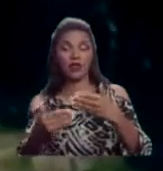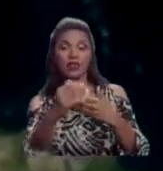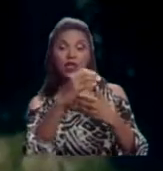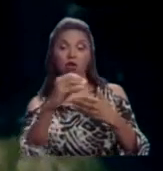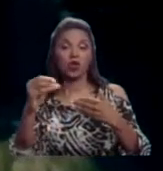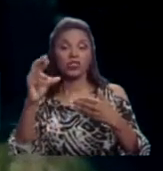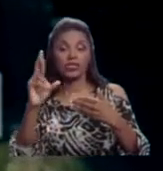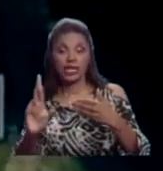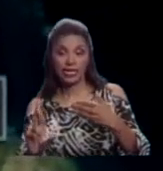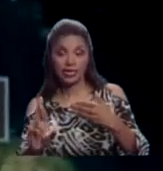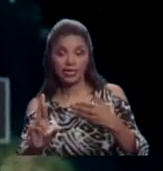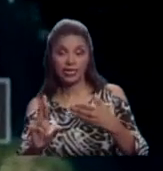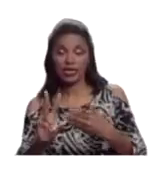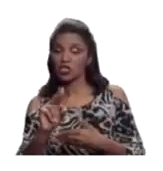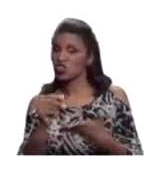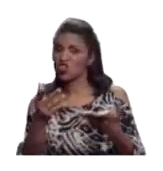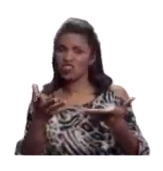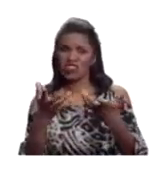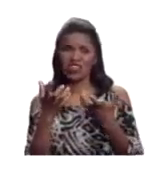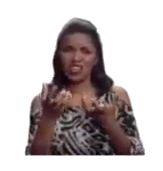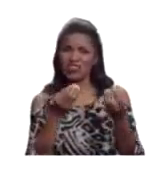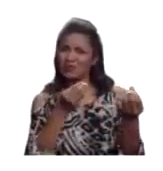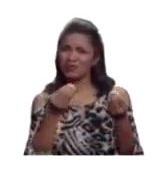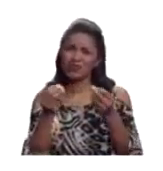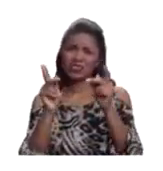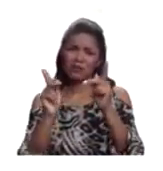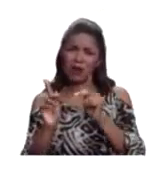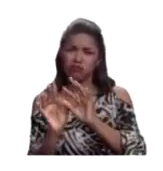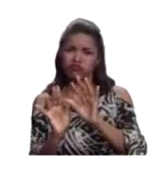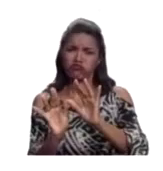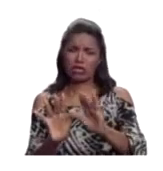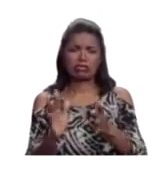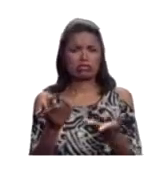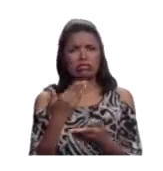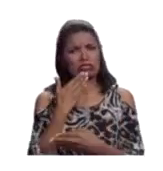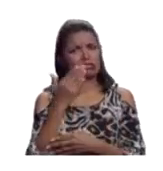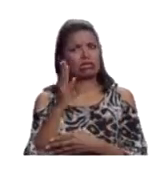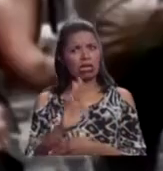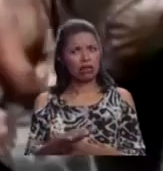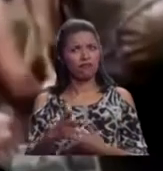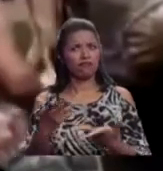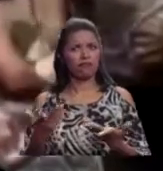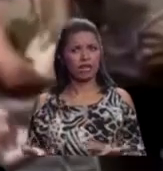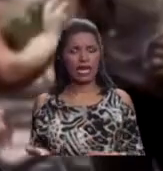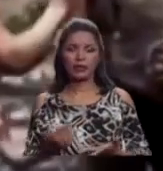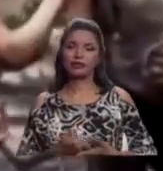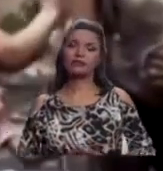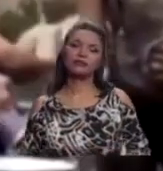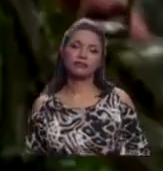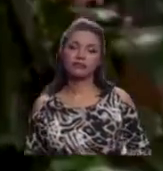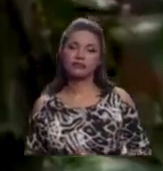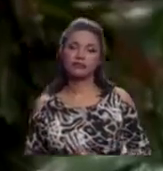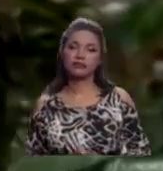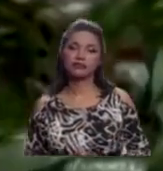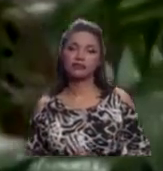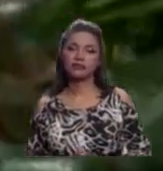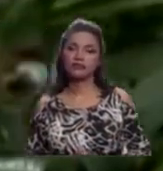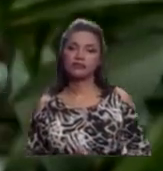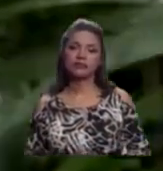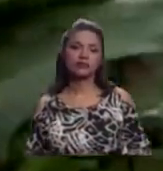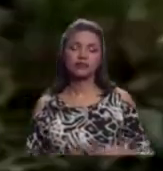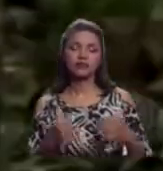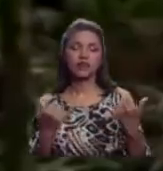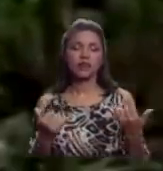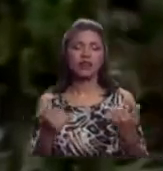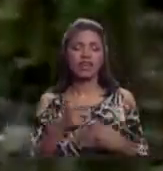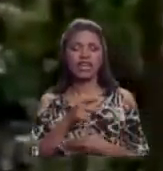frontera con Costa Rica, sobre los efectos que dejan los migrantes que pasan de forma irregular por Panamá hacia Costa Rica. Ese efecto